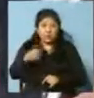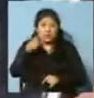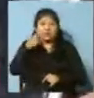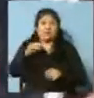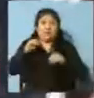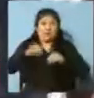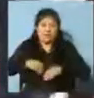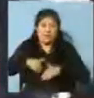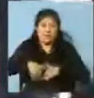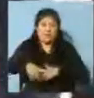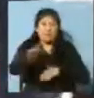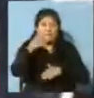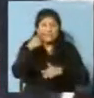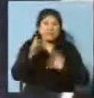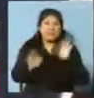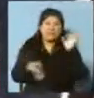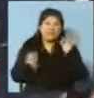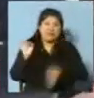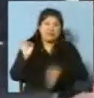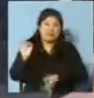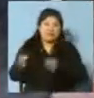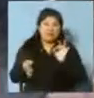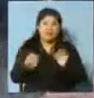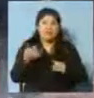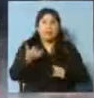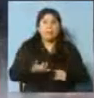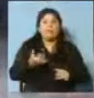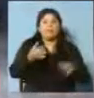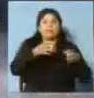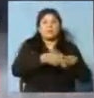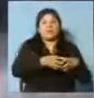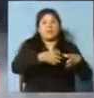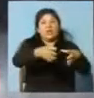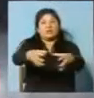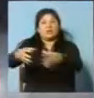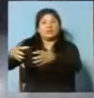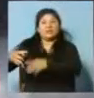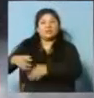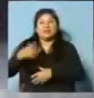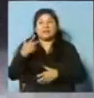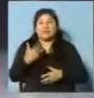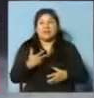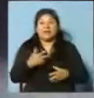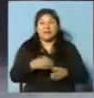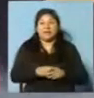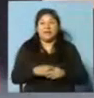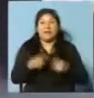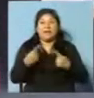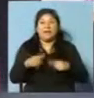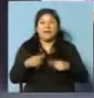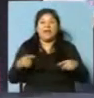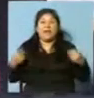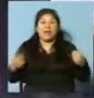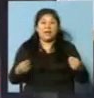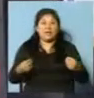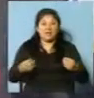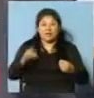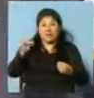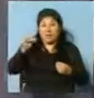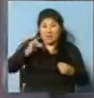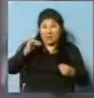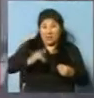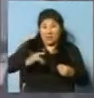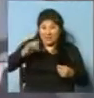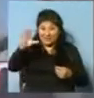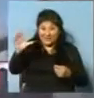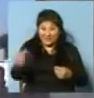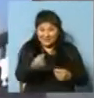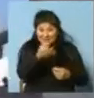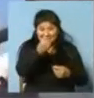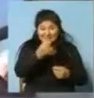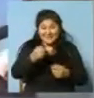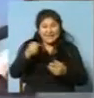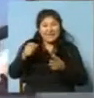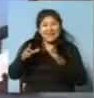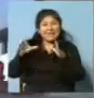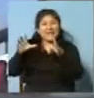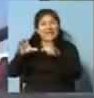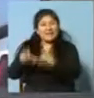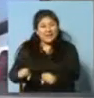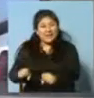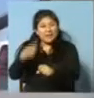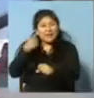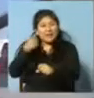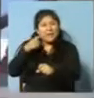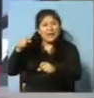Pero bueno, es todo un saber. Hemos dejado tres equipos, tres módulos para la captura de la vicuña y para la